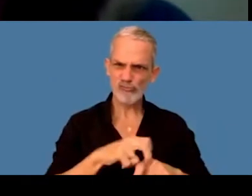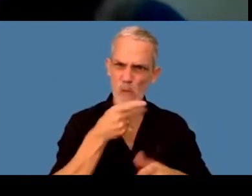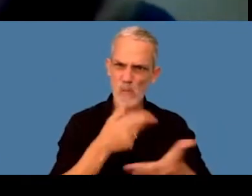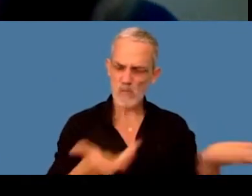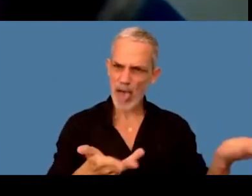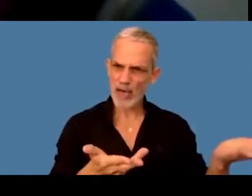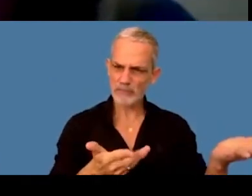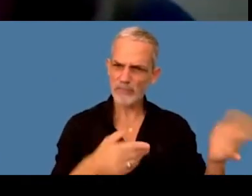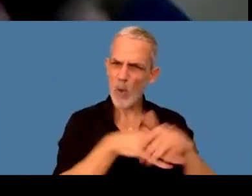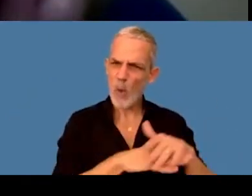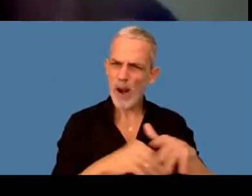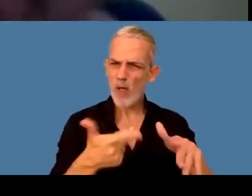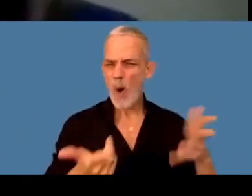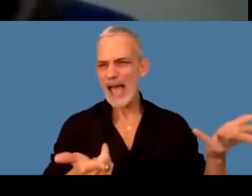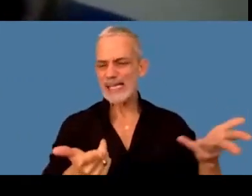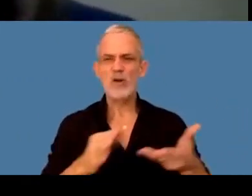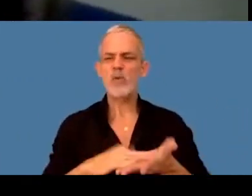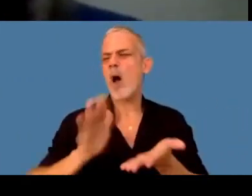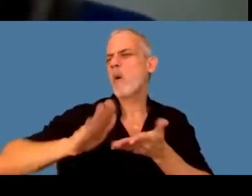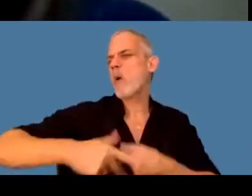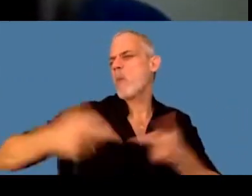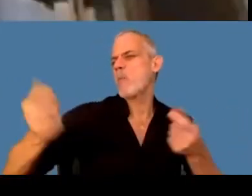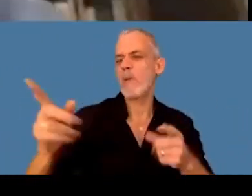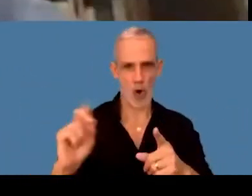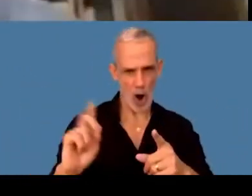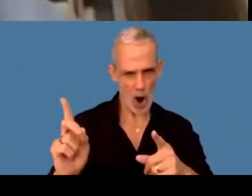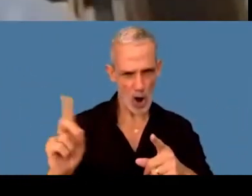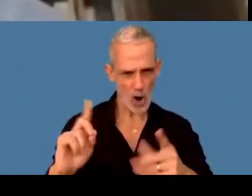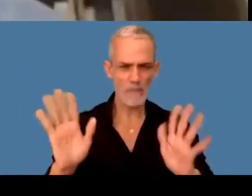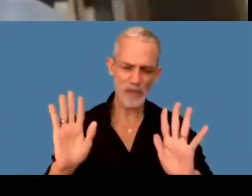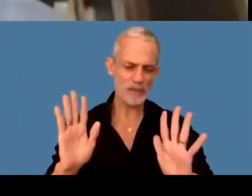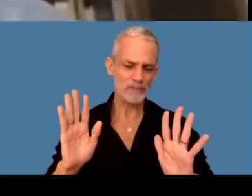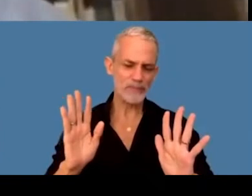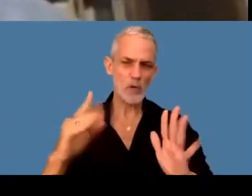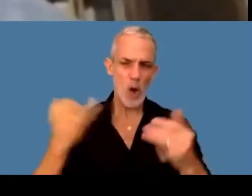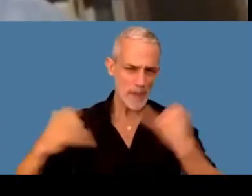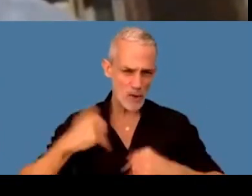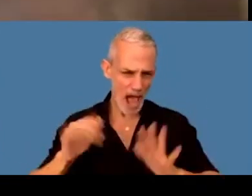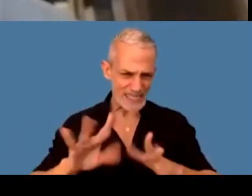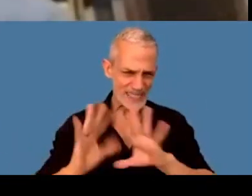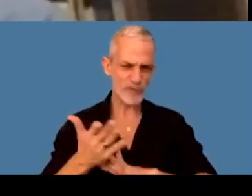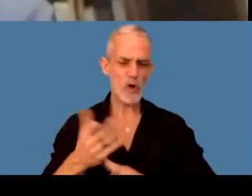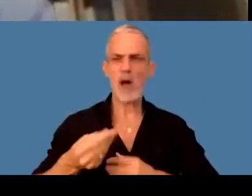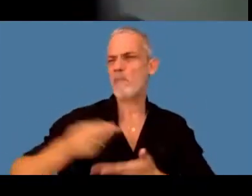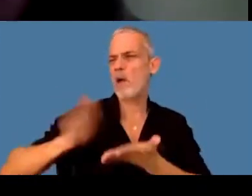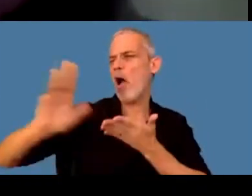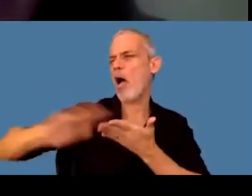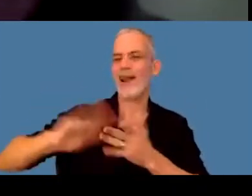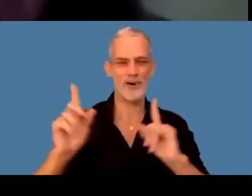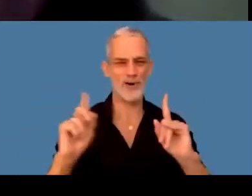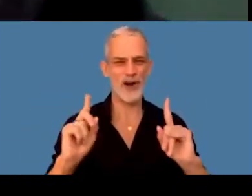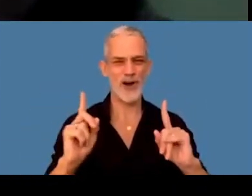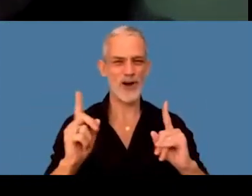reservas. No sé si dilapidación, no me lo contaron realmente de esa manera, ¿no? No, son